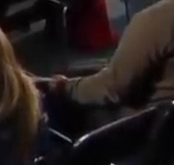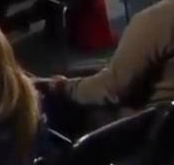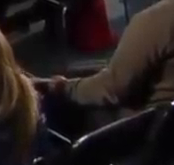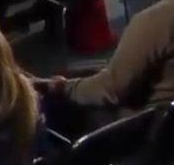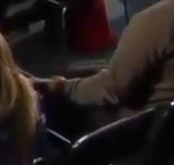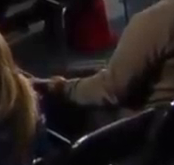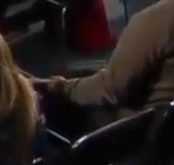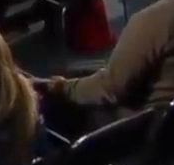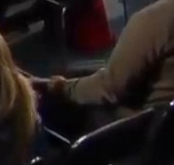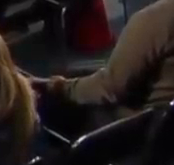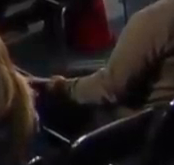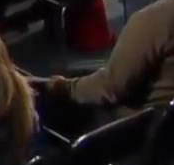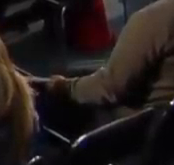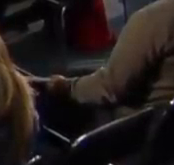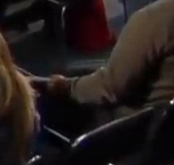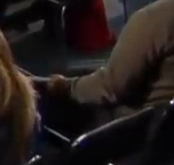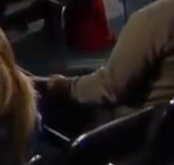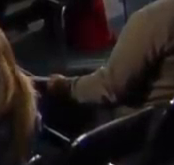obra